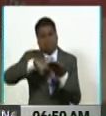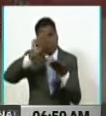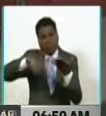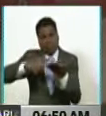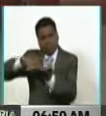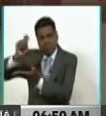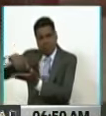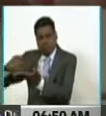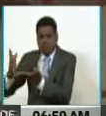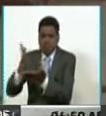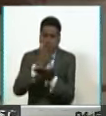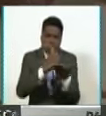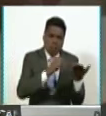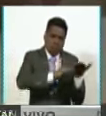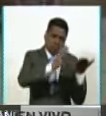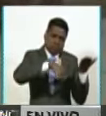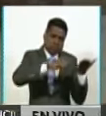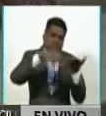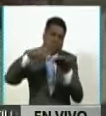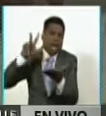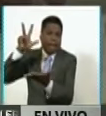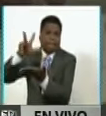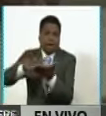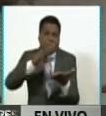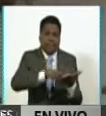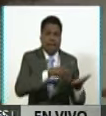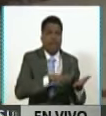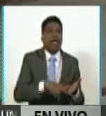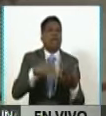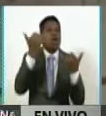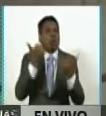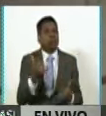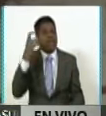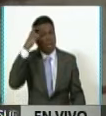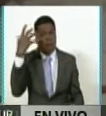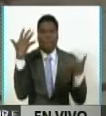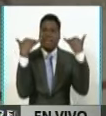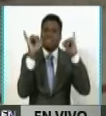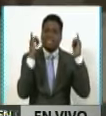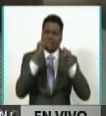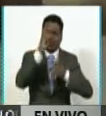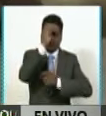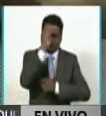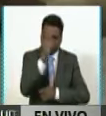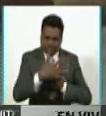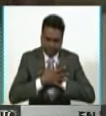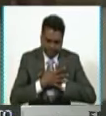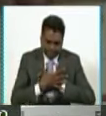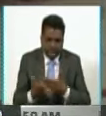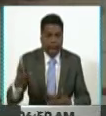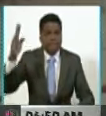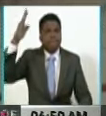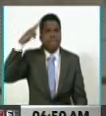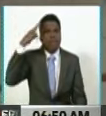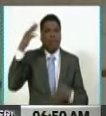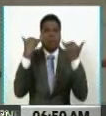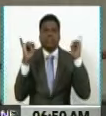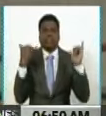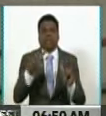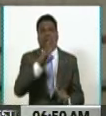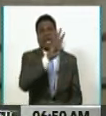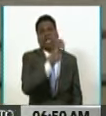que certifica que el día de hoy es un día para celebrar, para honrar su memoria y para celebrar esos